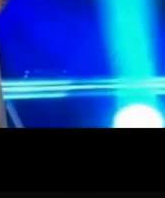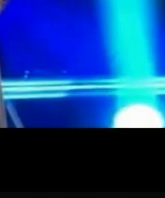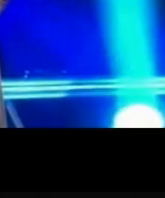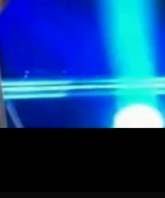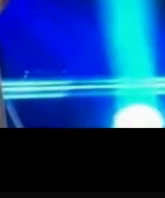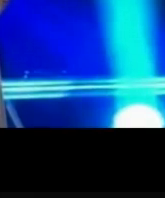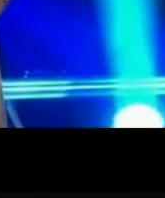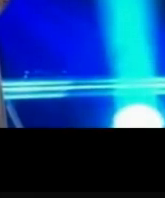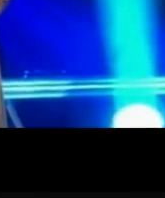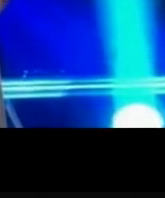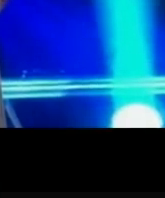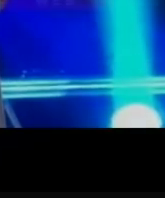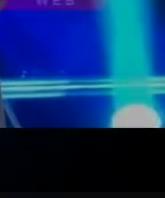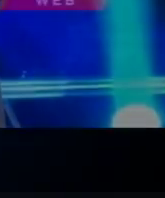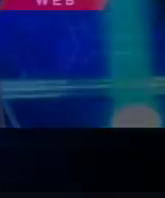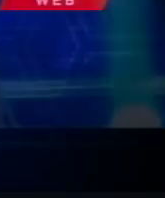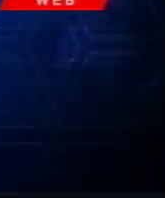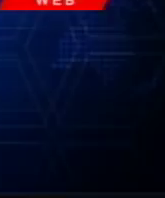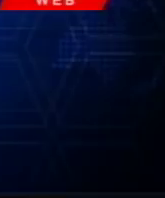regresamos.